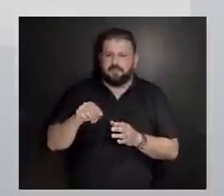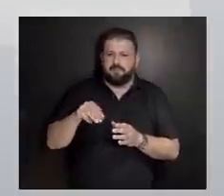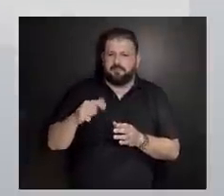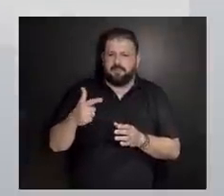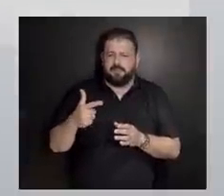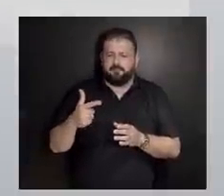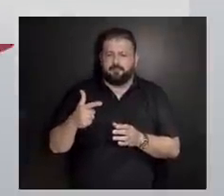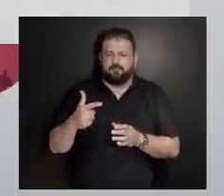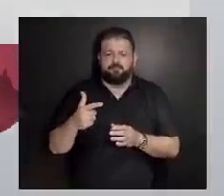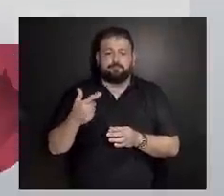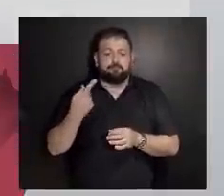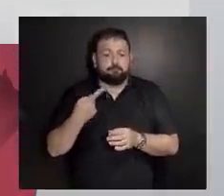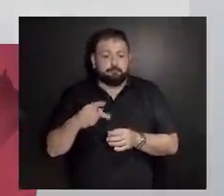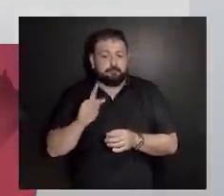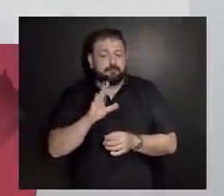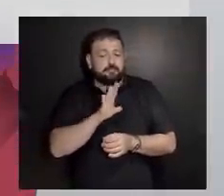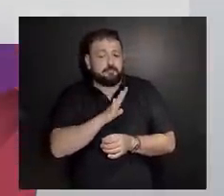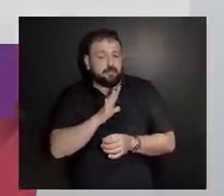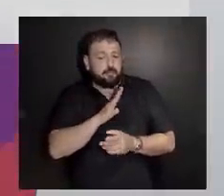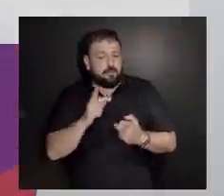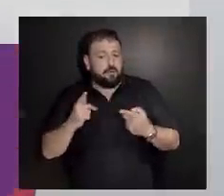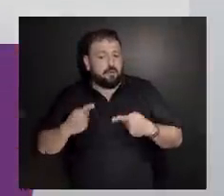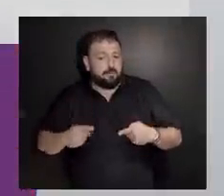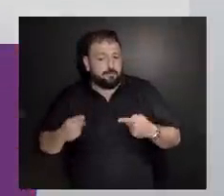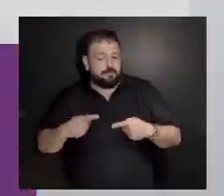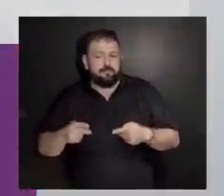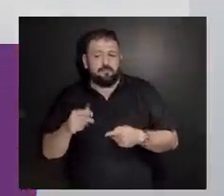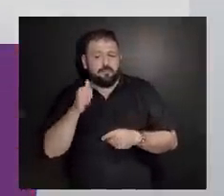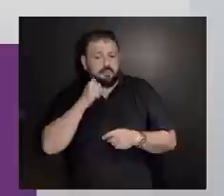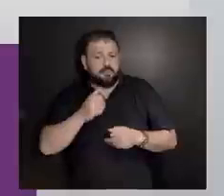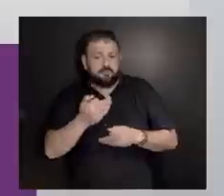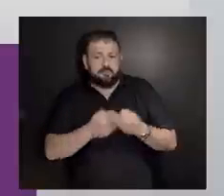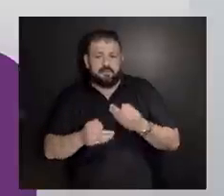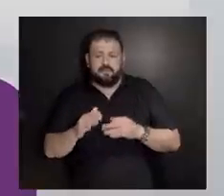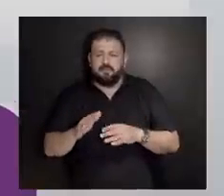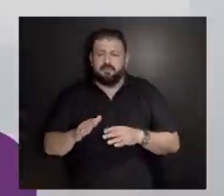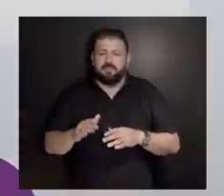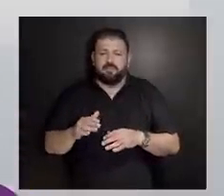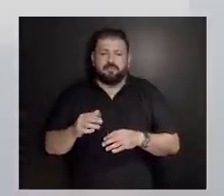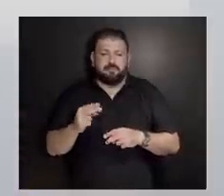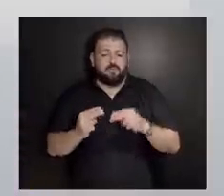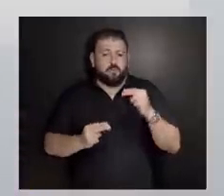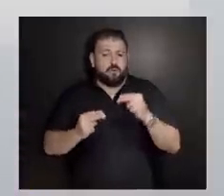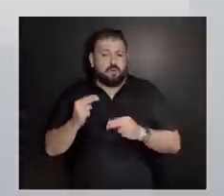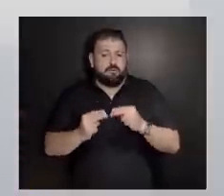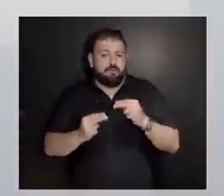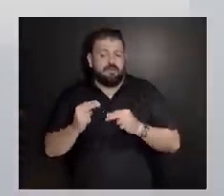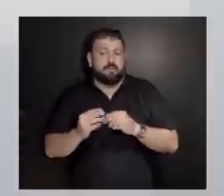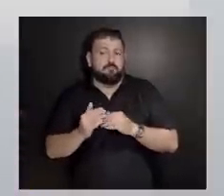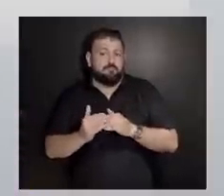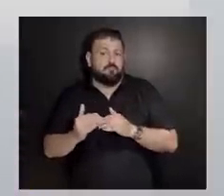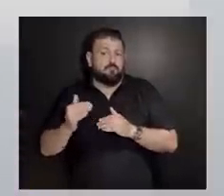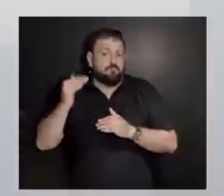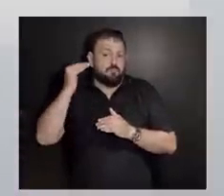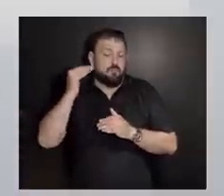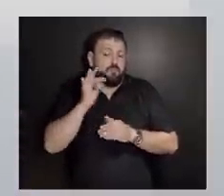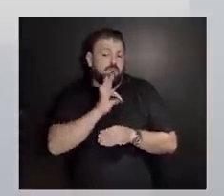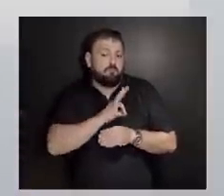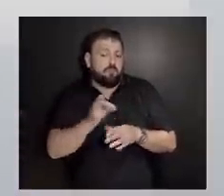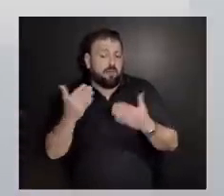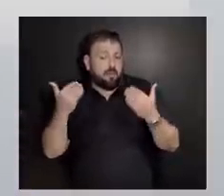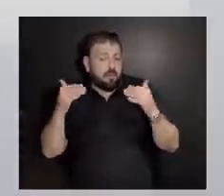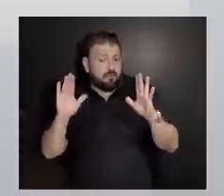decilitro, pero hay personas que, por ejemplo, manejan elevados o sus niveles suelen ser muy elevados, a lo mejor tienen